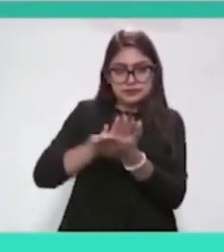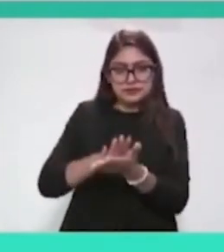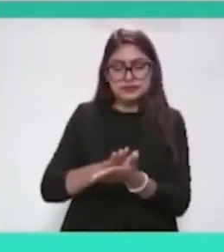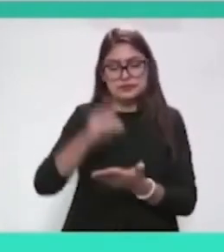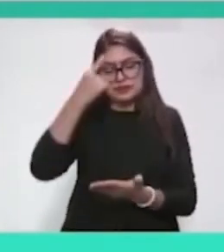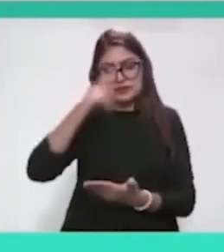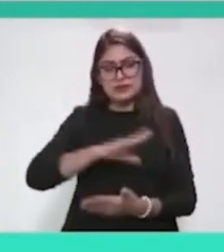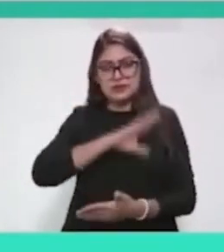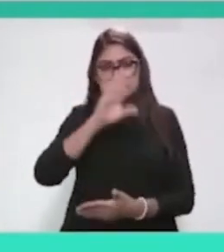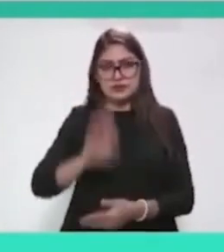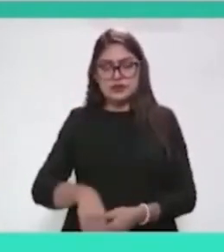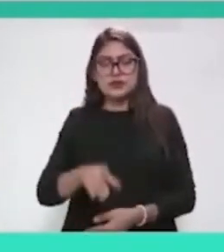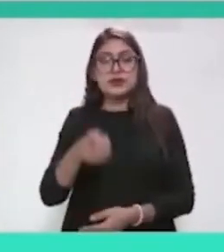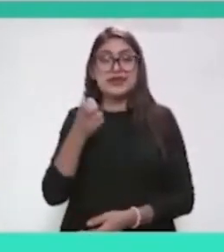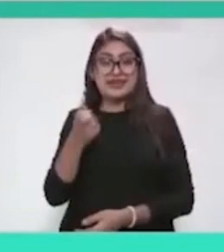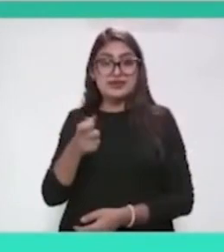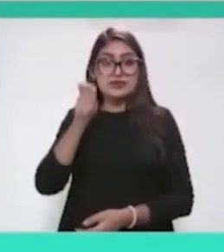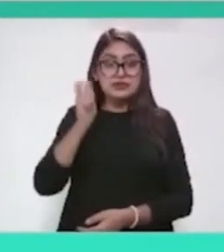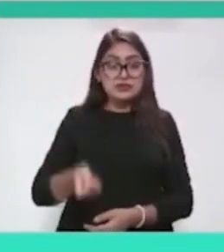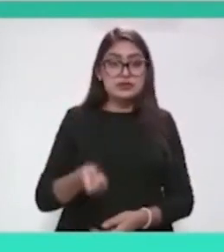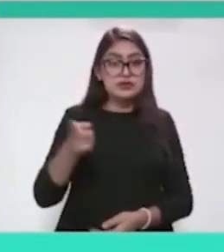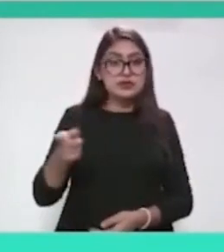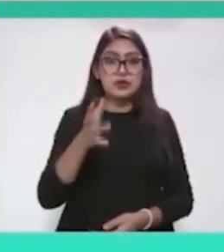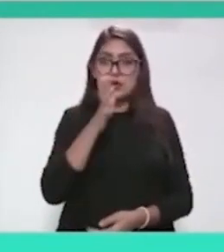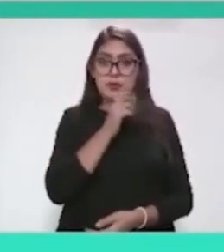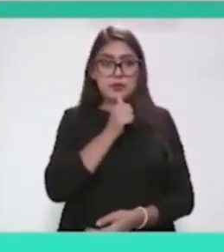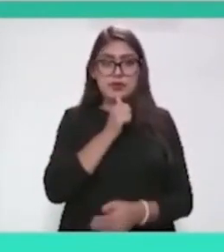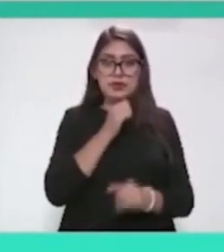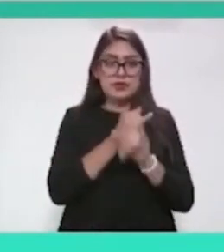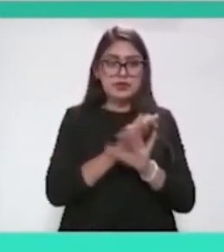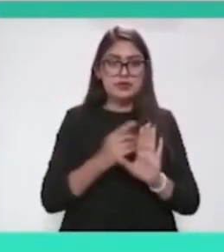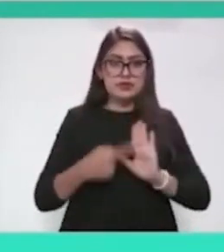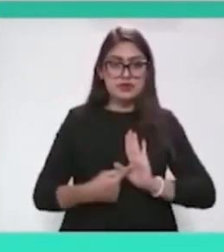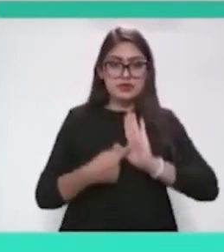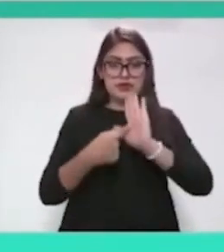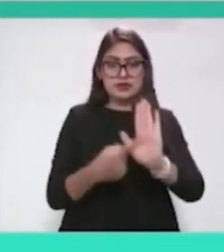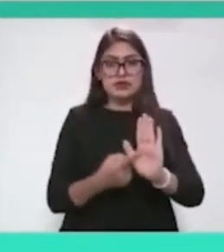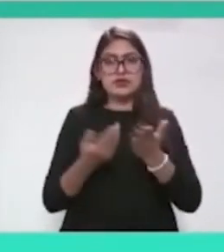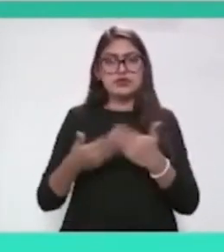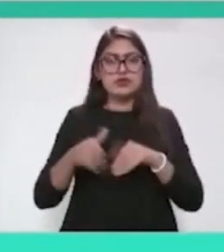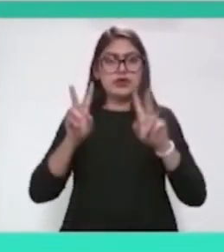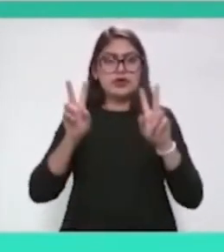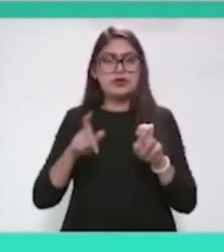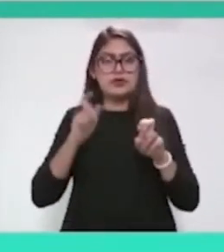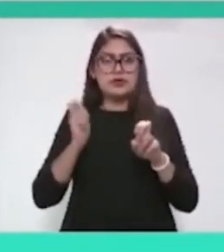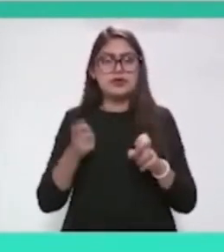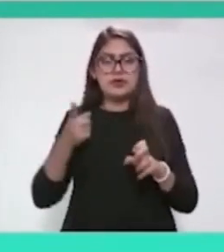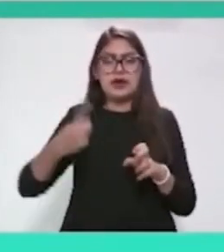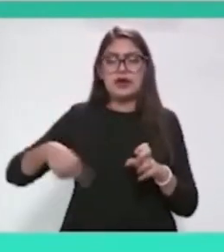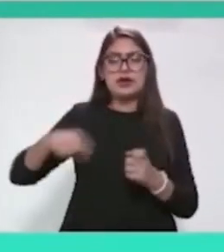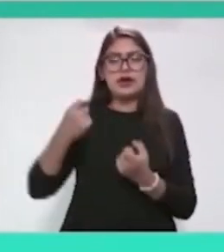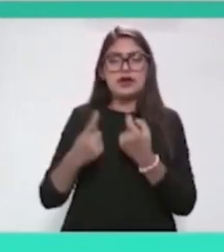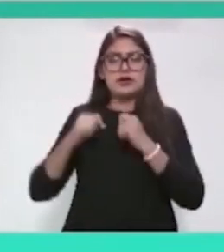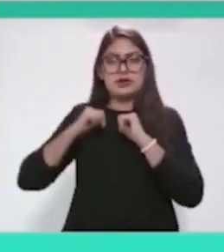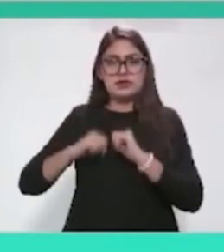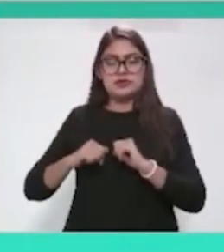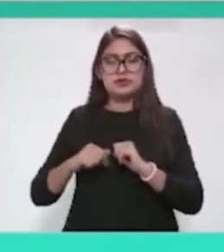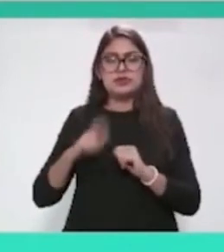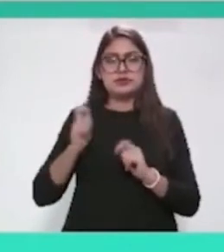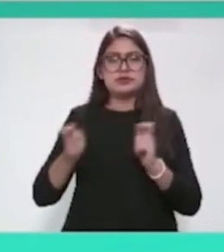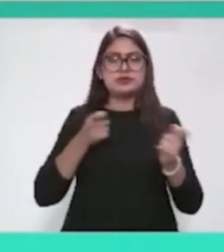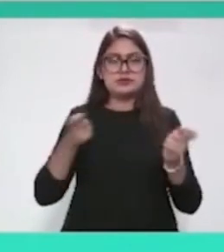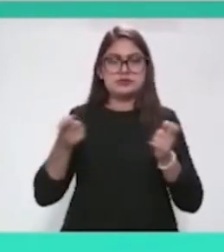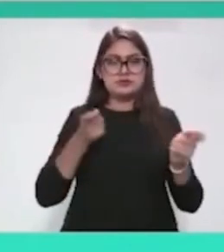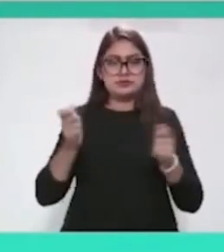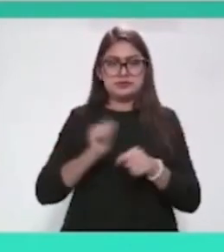ellos no puede coartar por ninguna manera la rendición de cuentas sobre las acciones y omisiones de los responsables del control de la